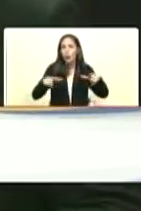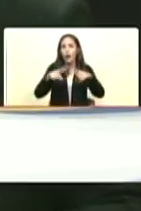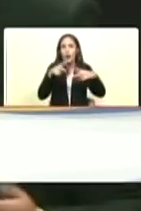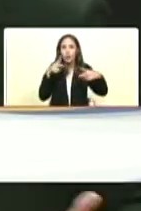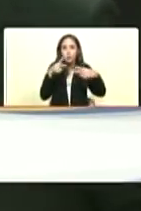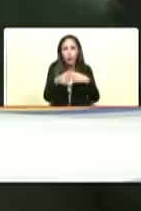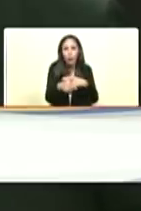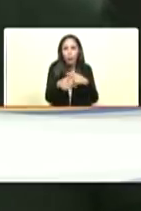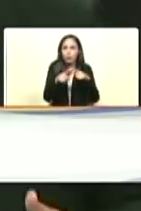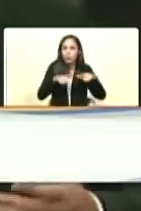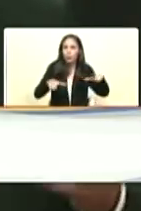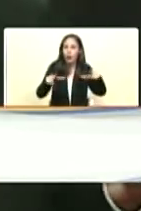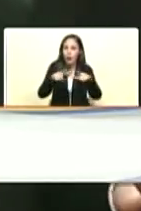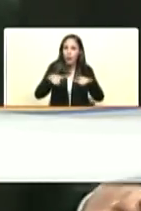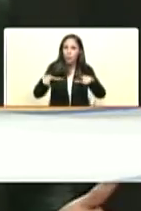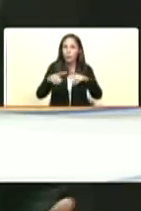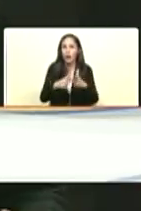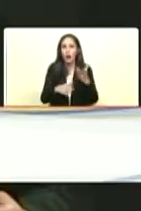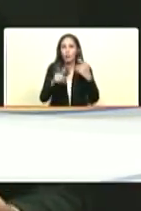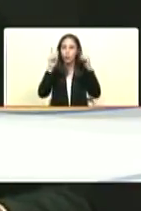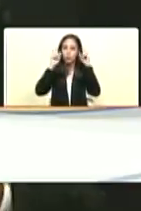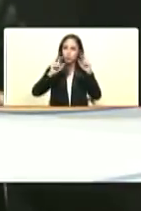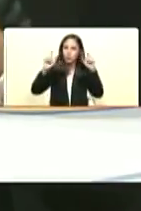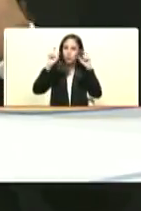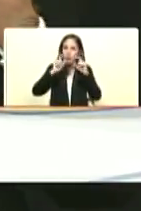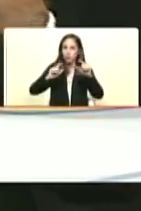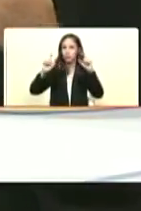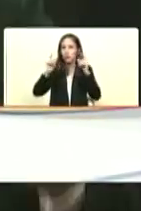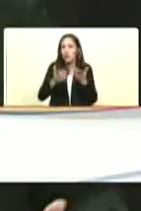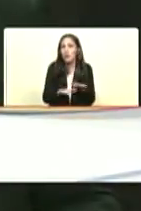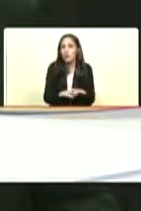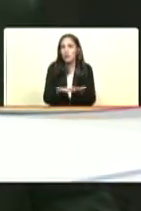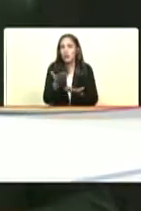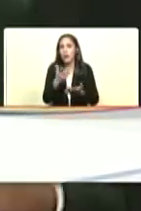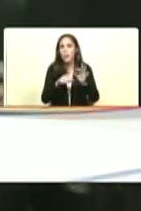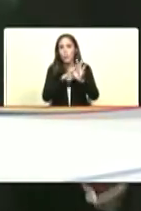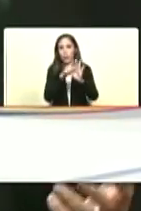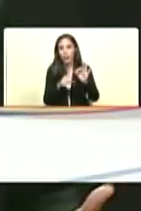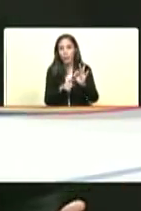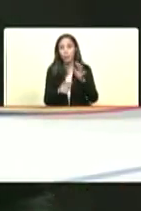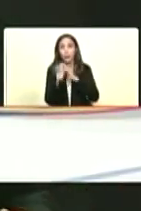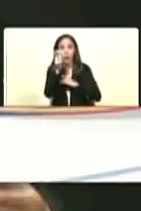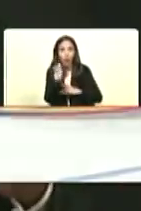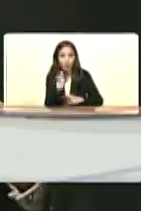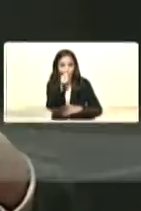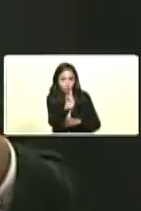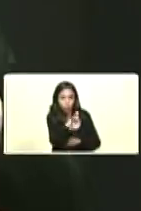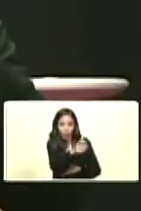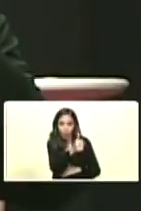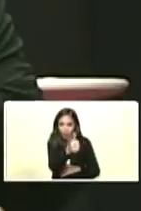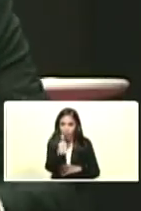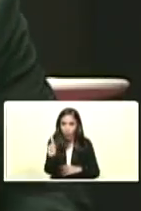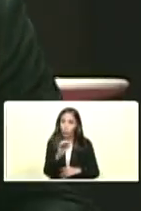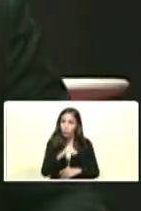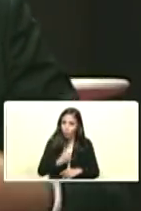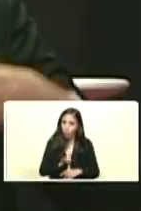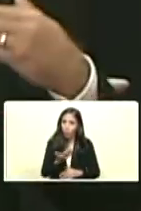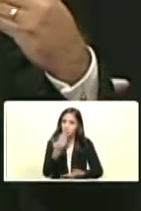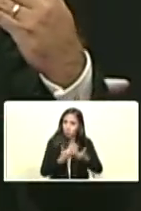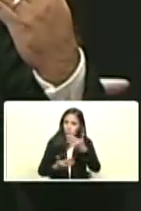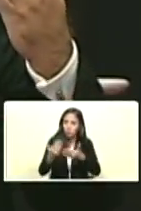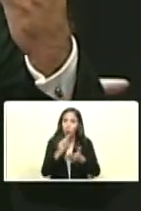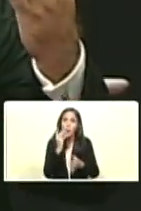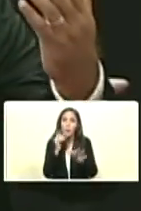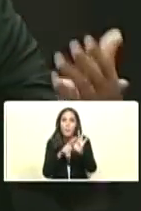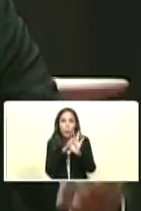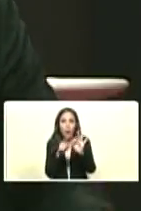de intercambio de criptoactivos como existen en otras partes del mundo, para que nuestros venezolanos y nuestras venezolanas puedan intercambiar sus petros,